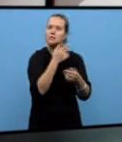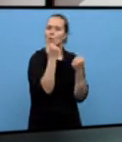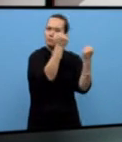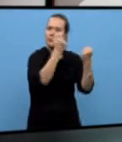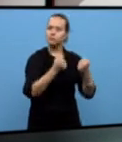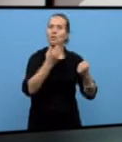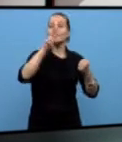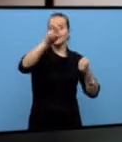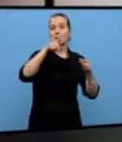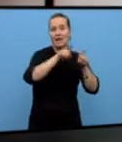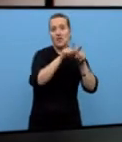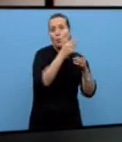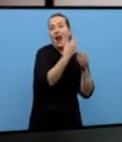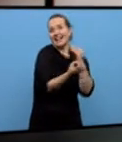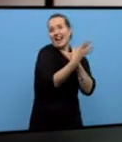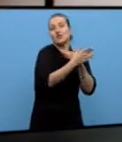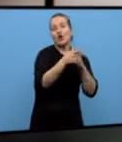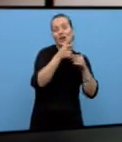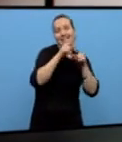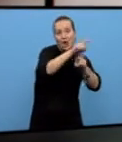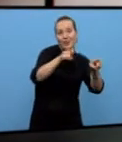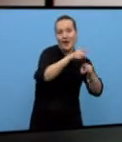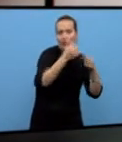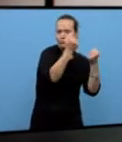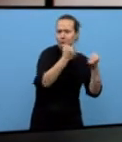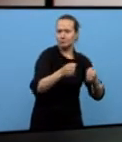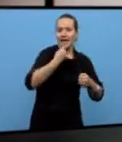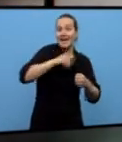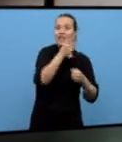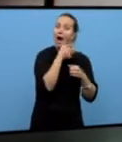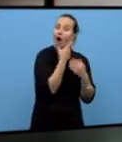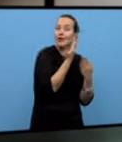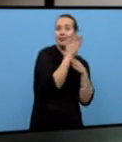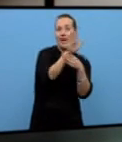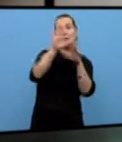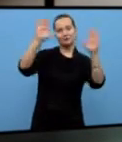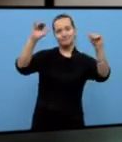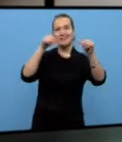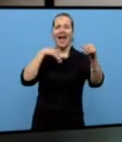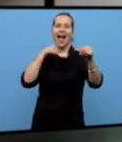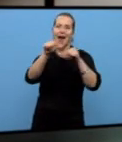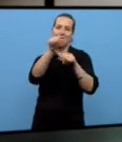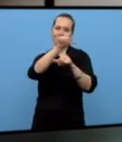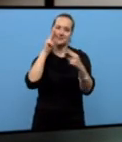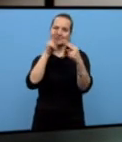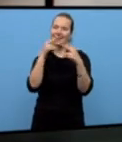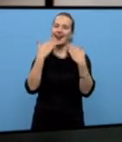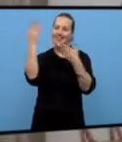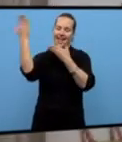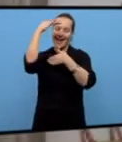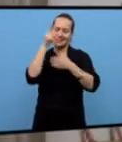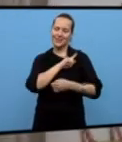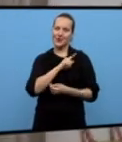rama multimedia. Cas imaxes da mostra lles deixamos. Que teñan unha boa fin de semana. Grazas pola súa atención.